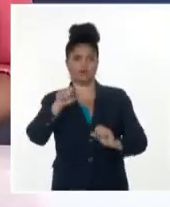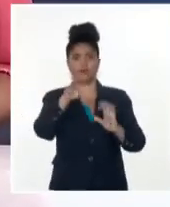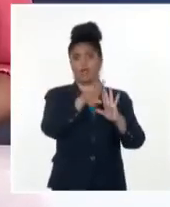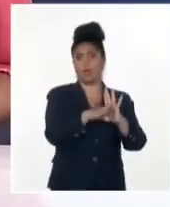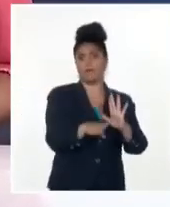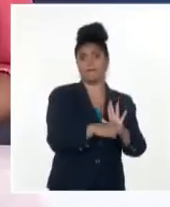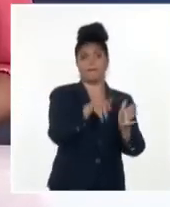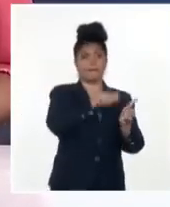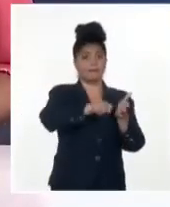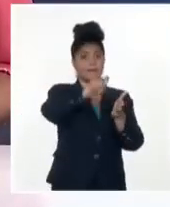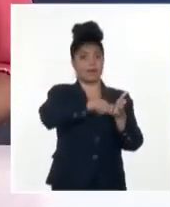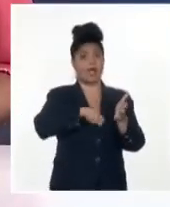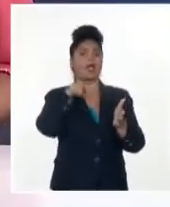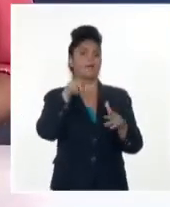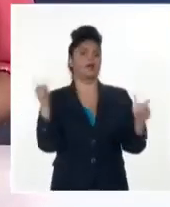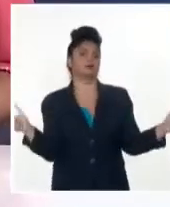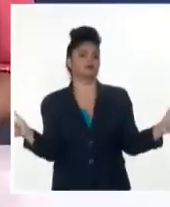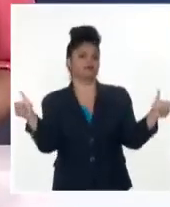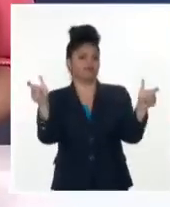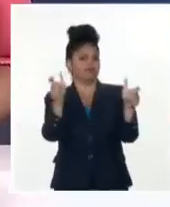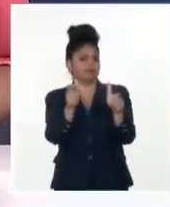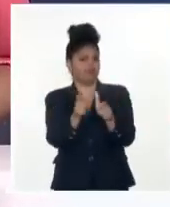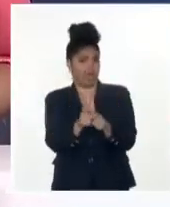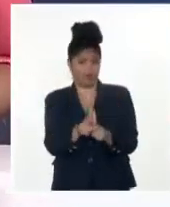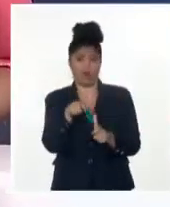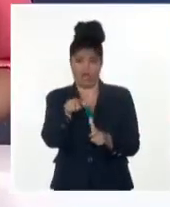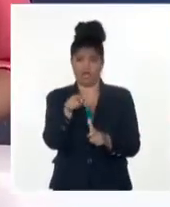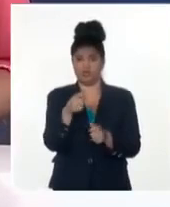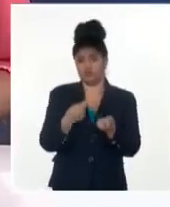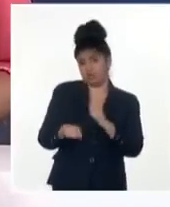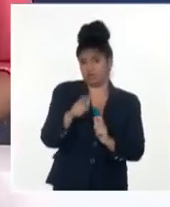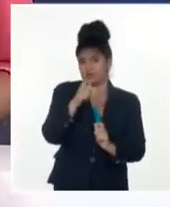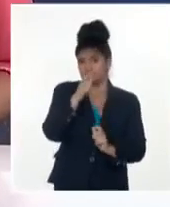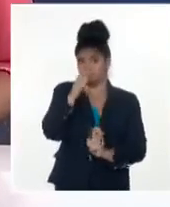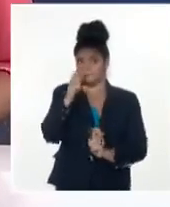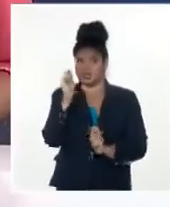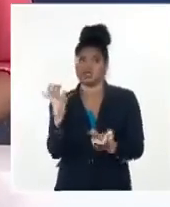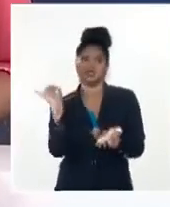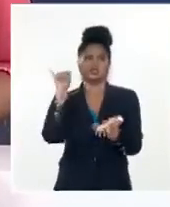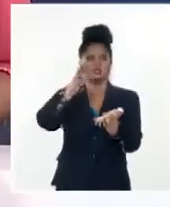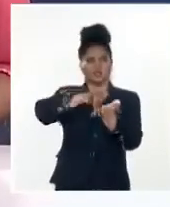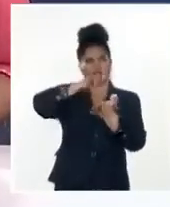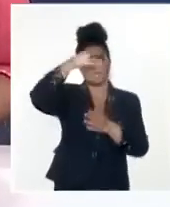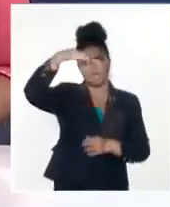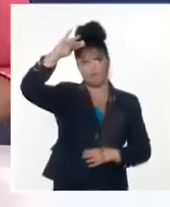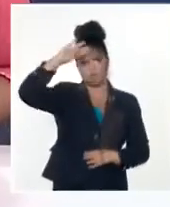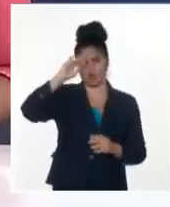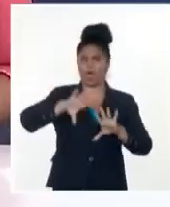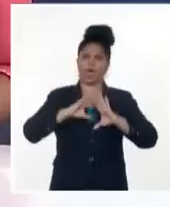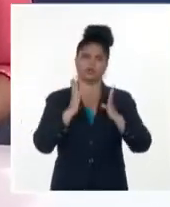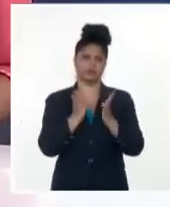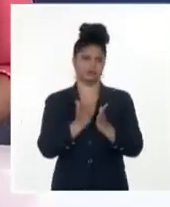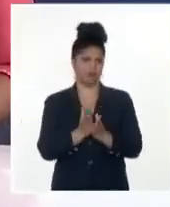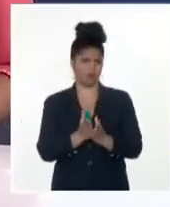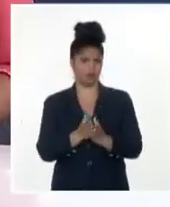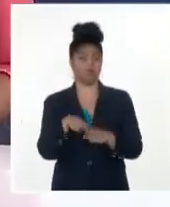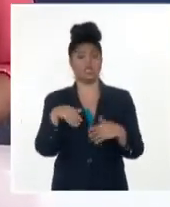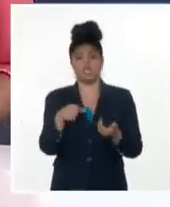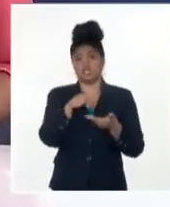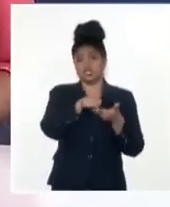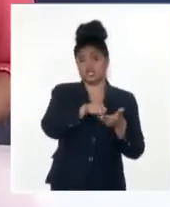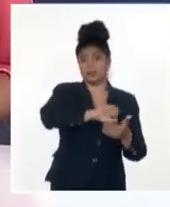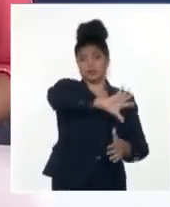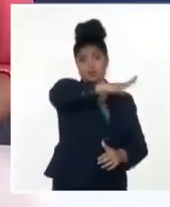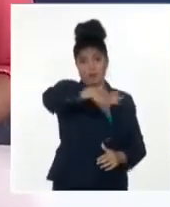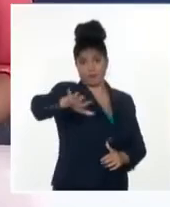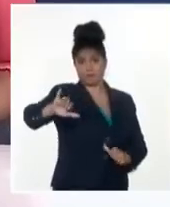sistema de enfrentamiento al narcotráfico internacional y de las acciones de cooperación entre las tropas guardafronteras de Cuba y el servicio de